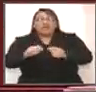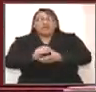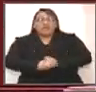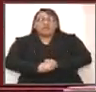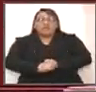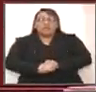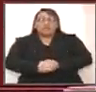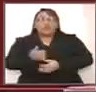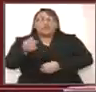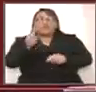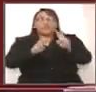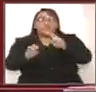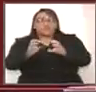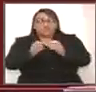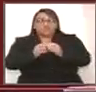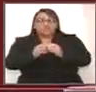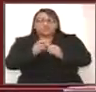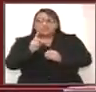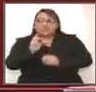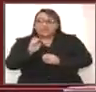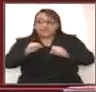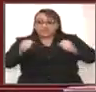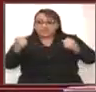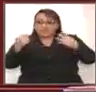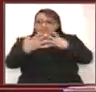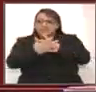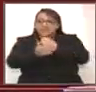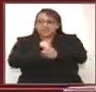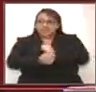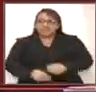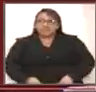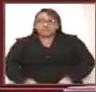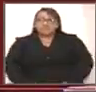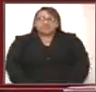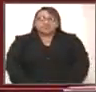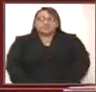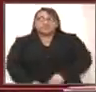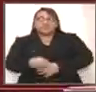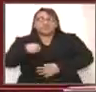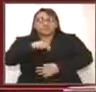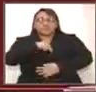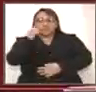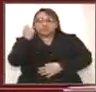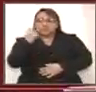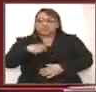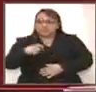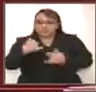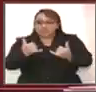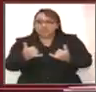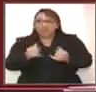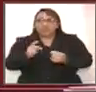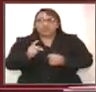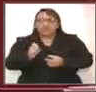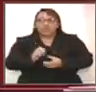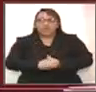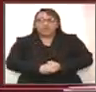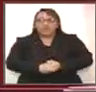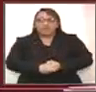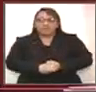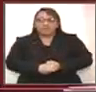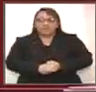al análisis en torno del sistema penitenciario que entendemos requiere hoy de